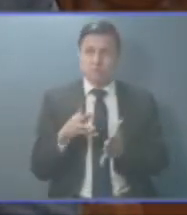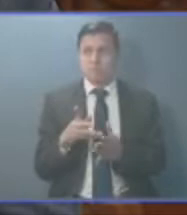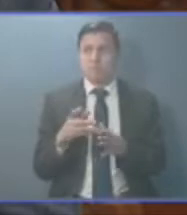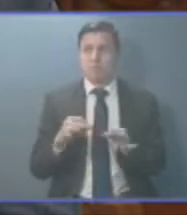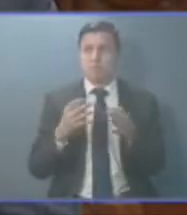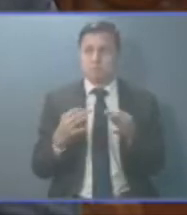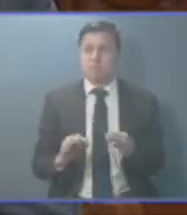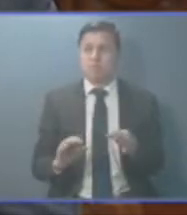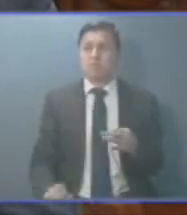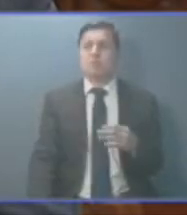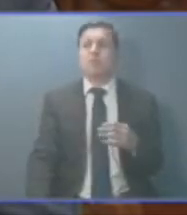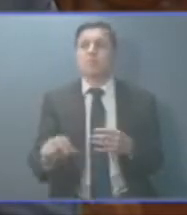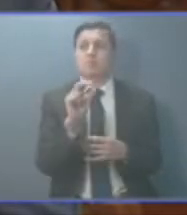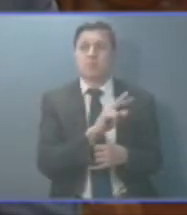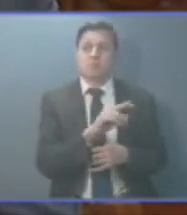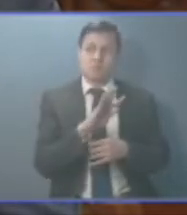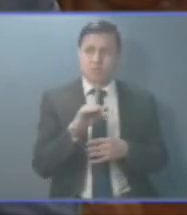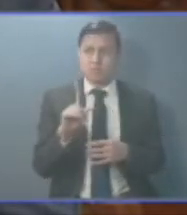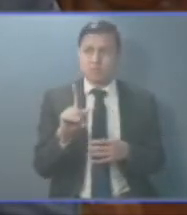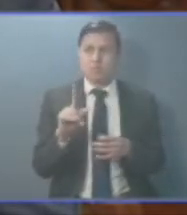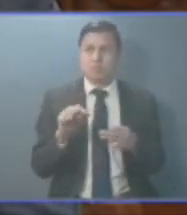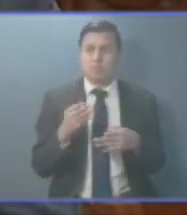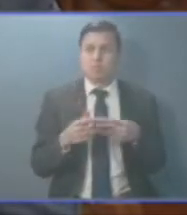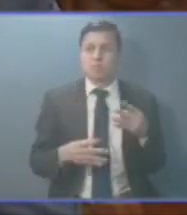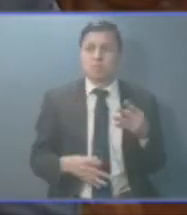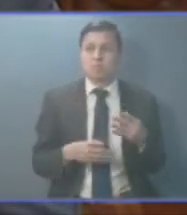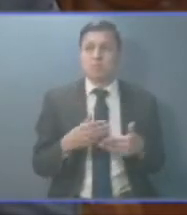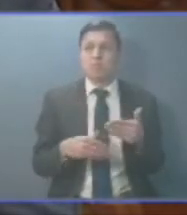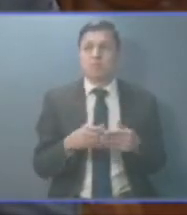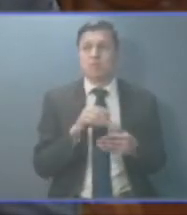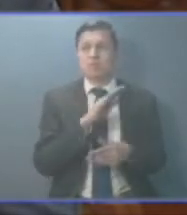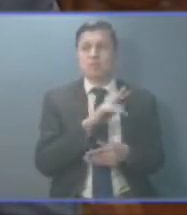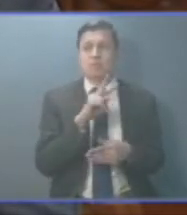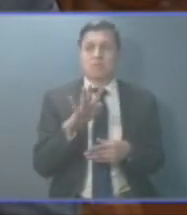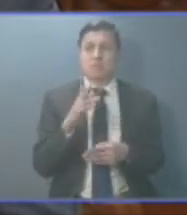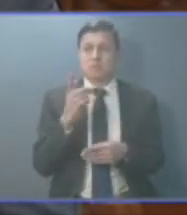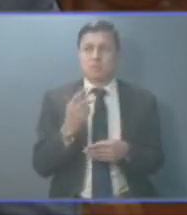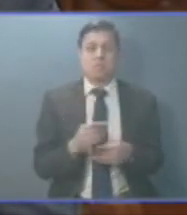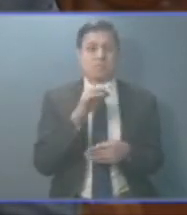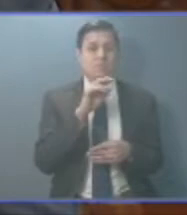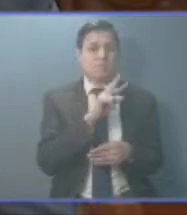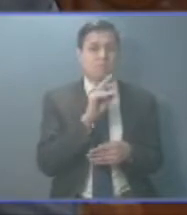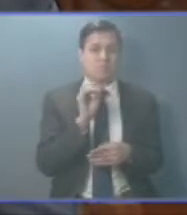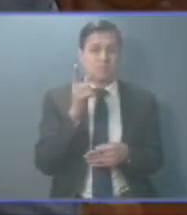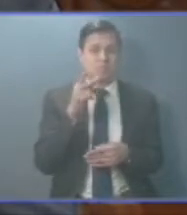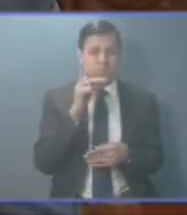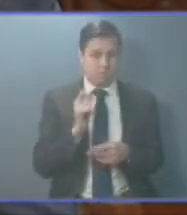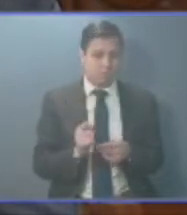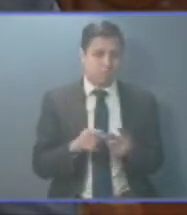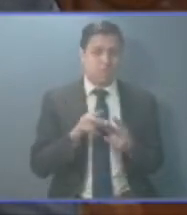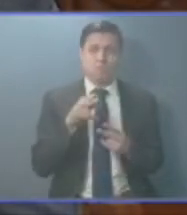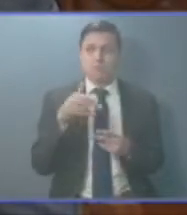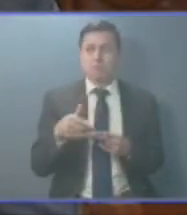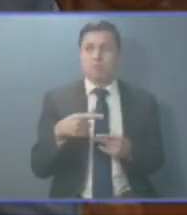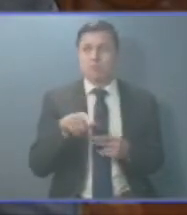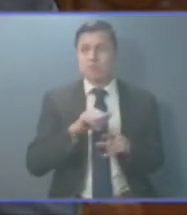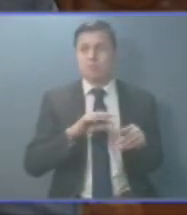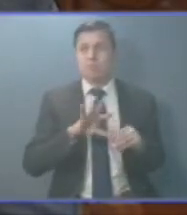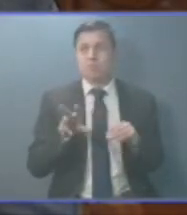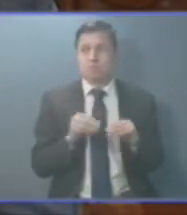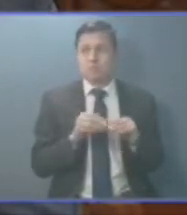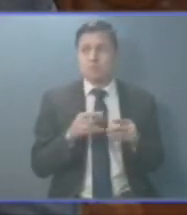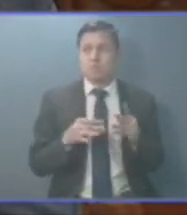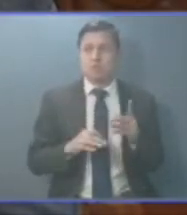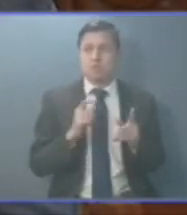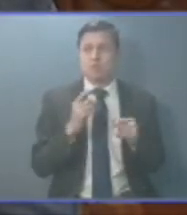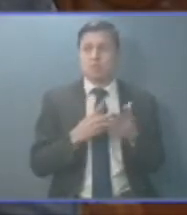oficial número 241, tomo 425, del 20 del mismo mes y año, a fin de incorporar la ley